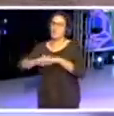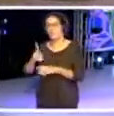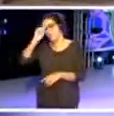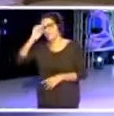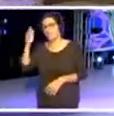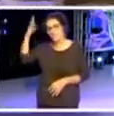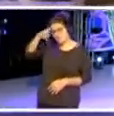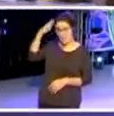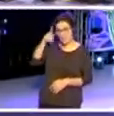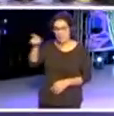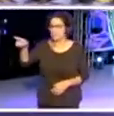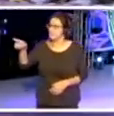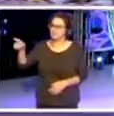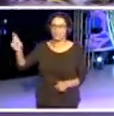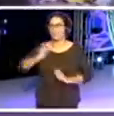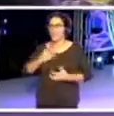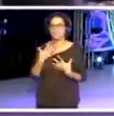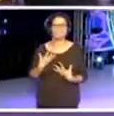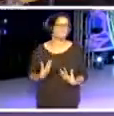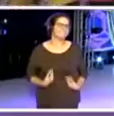tú has sido una